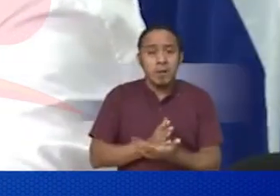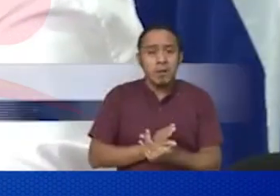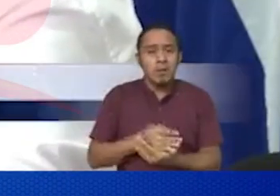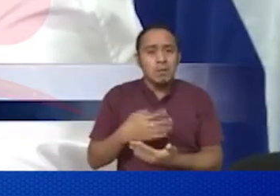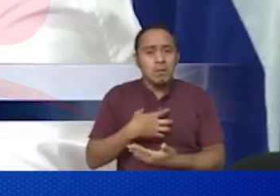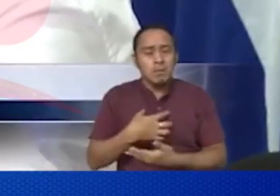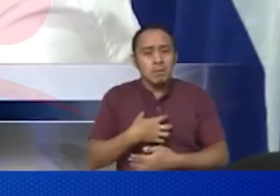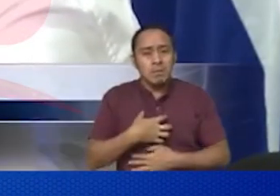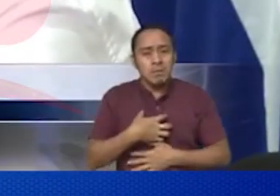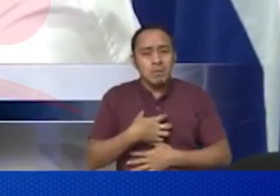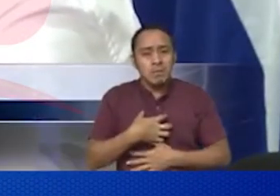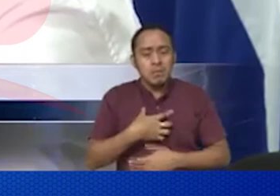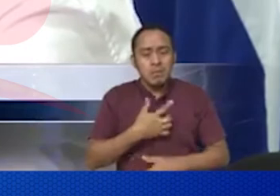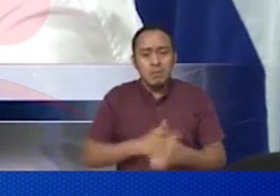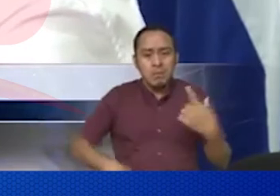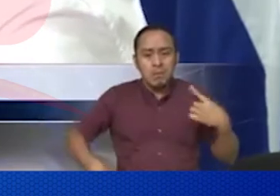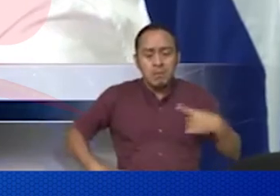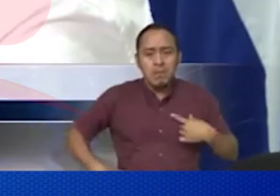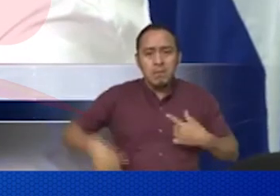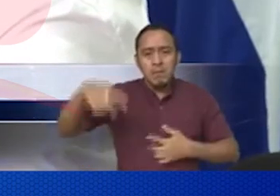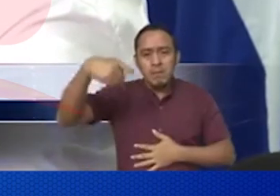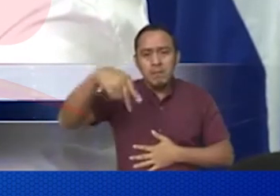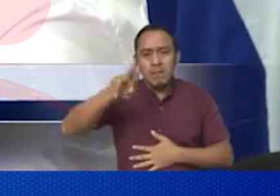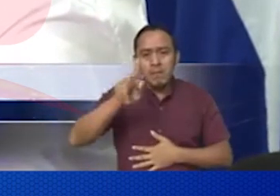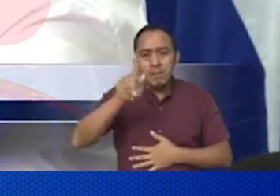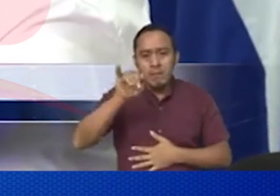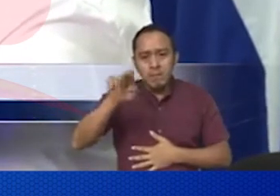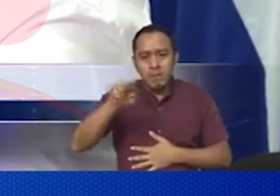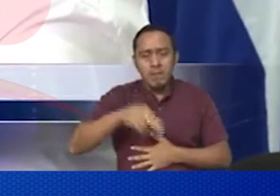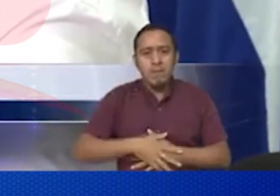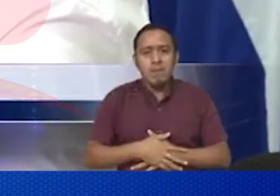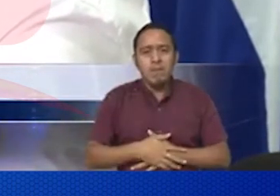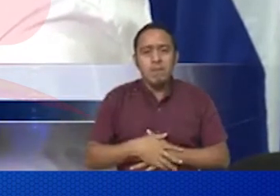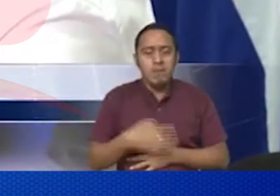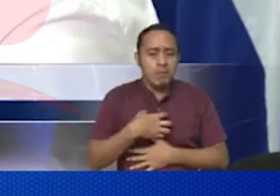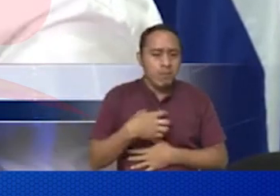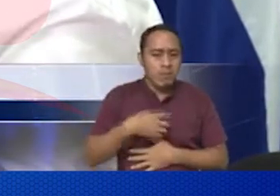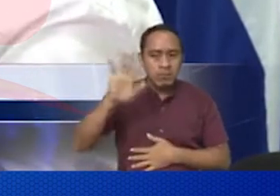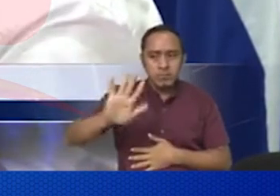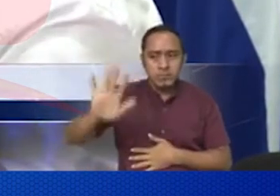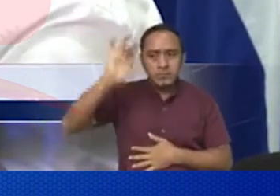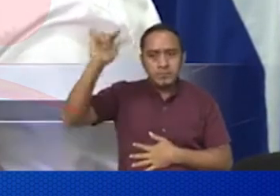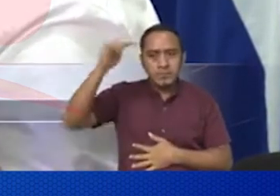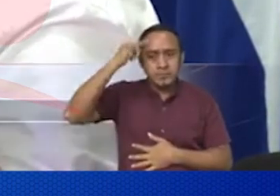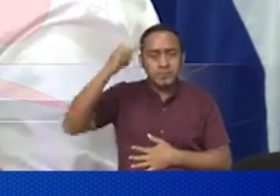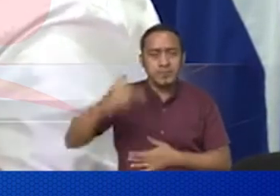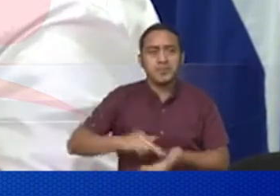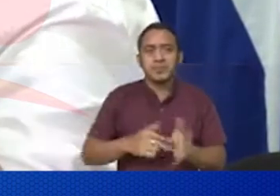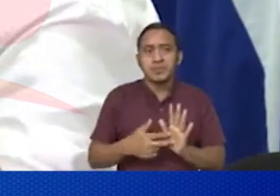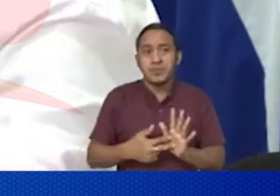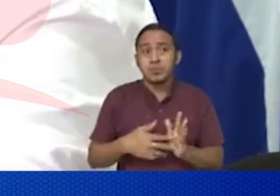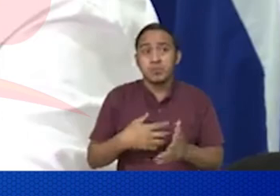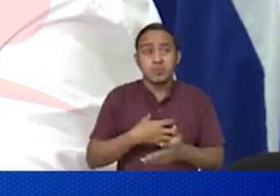tomado el presidente Putin y el gobierno responden a